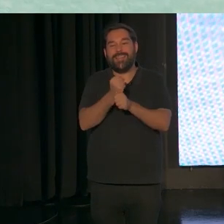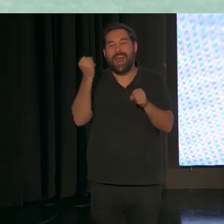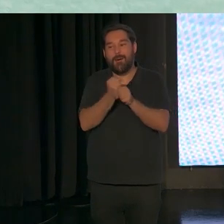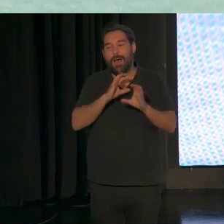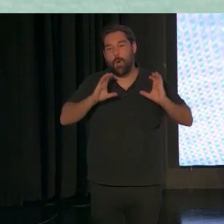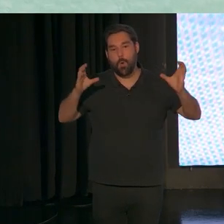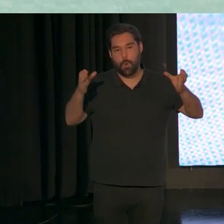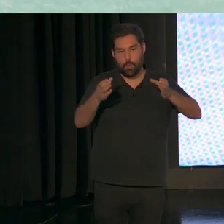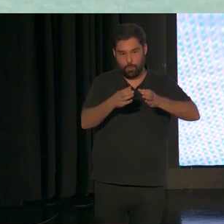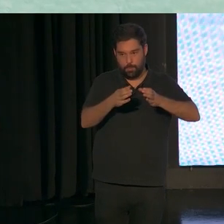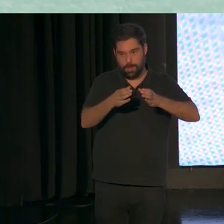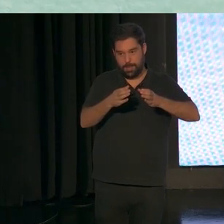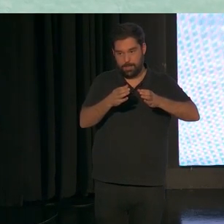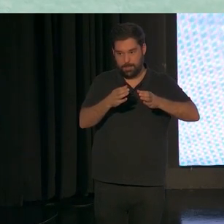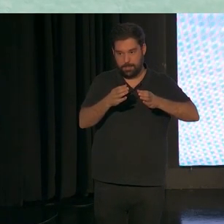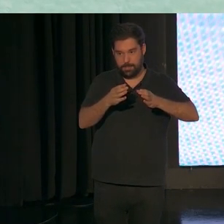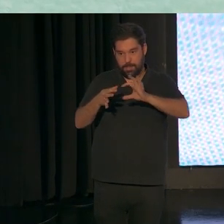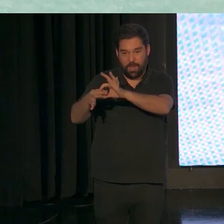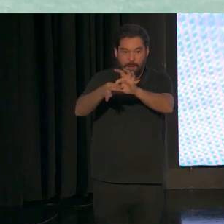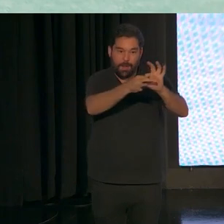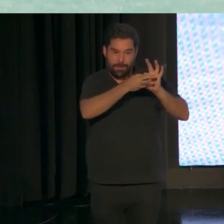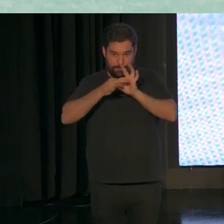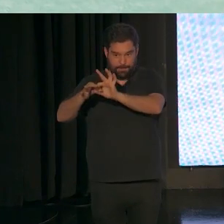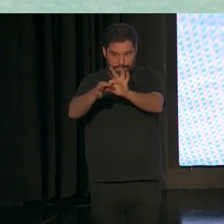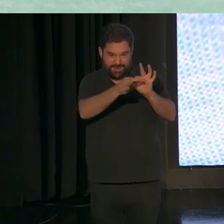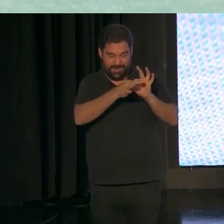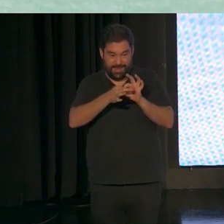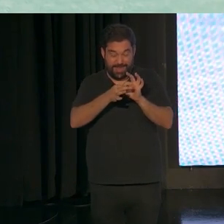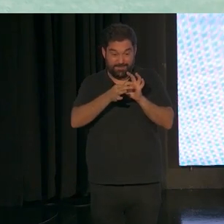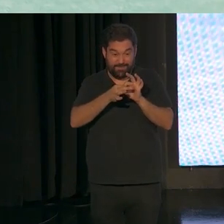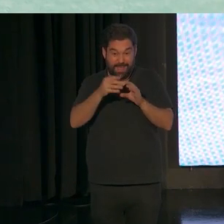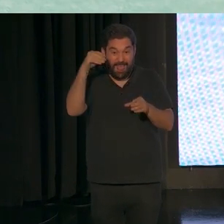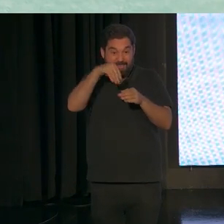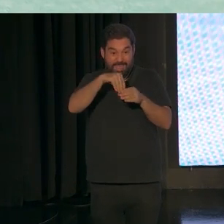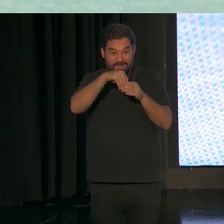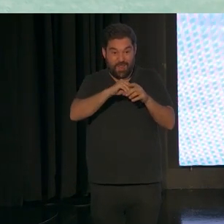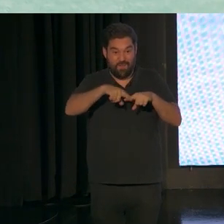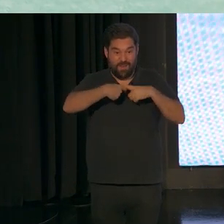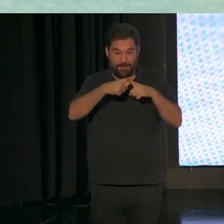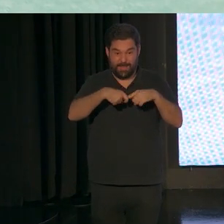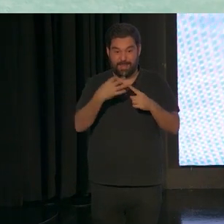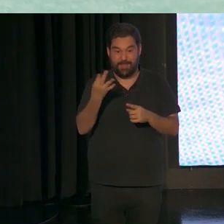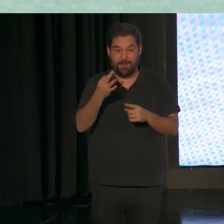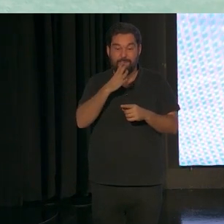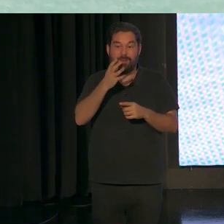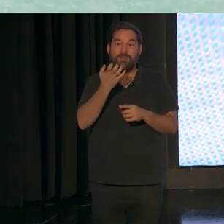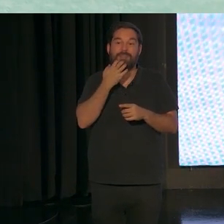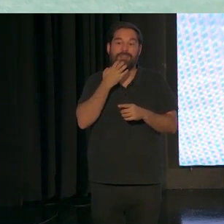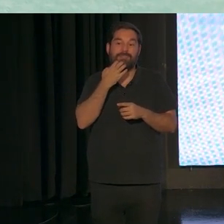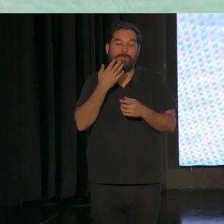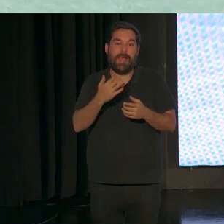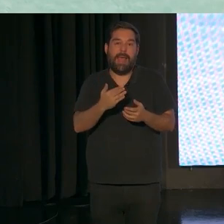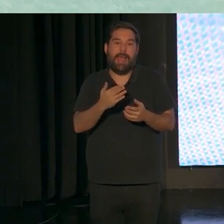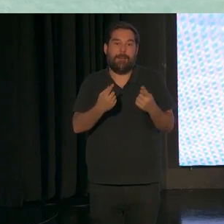equipo con mayúsculas y en ese equipo no podemos dejar nunca a la familia fuera porque si alguien verdaderamente conoce a suos peque pequeños son sus